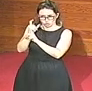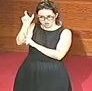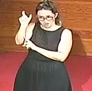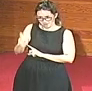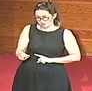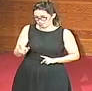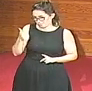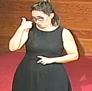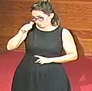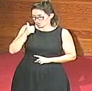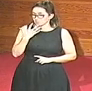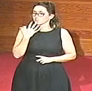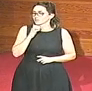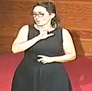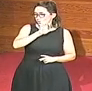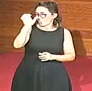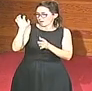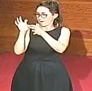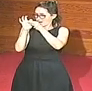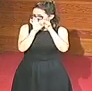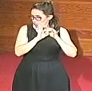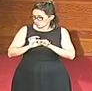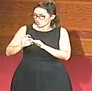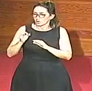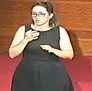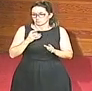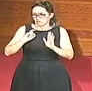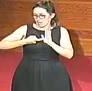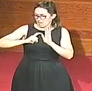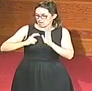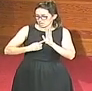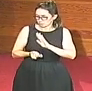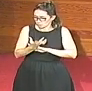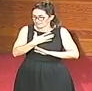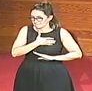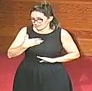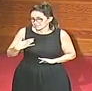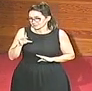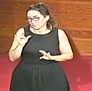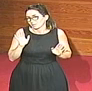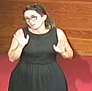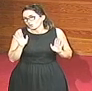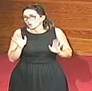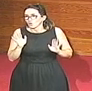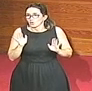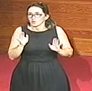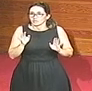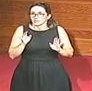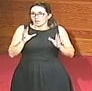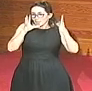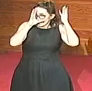La Unión Europea quiere legislar, pero claro, hay siempre una diplomacia,